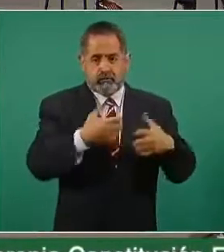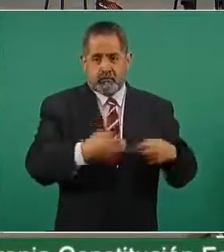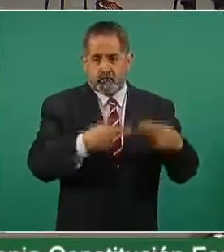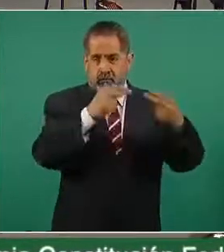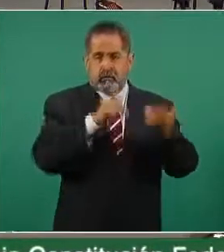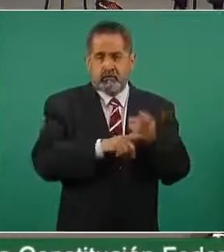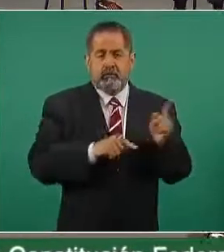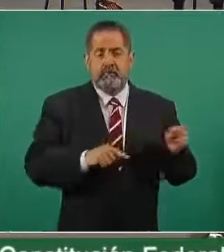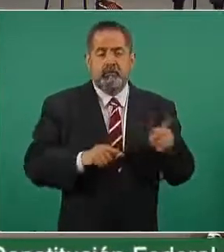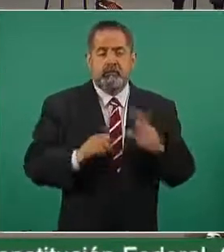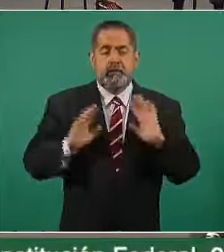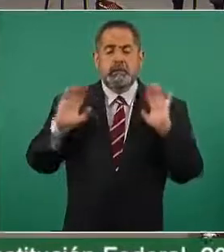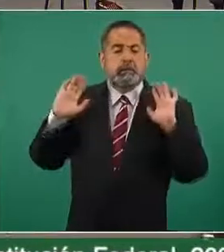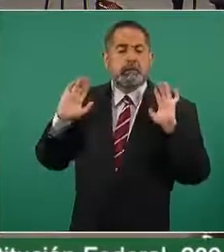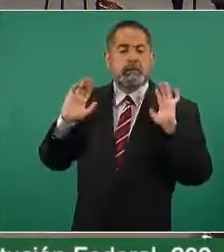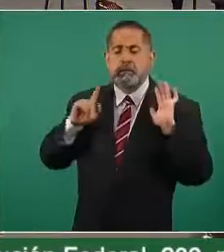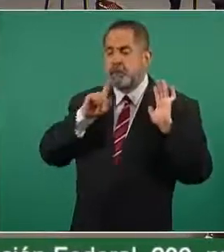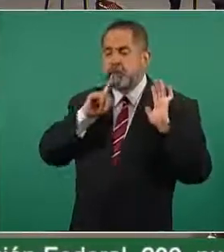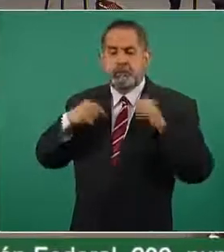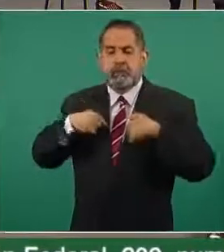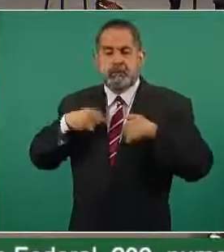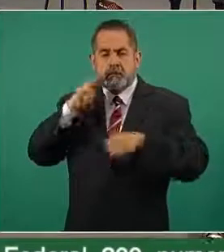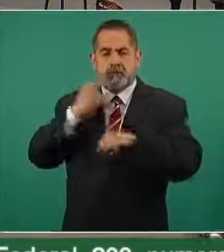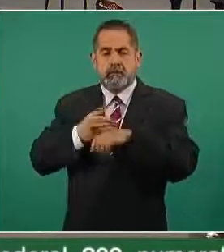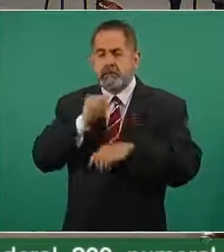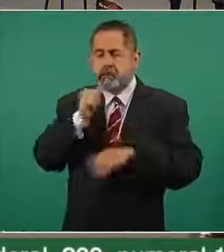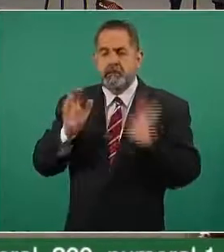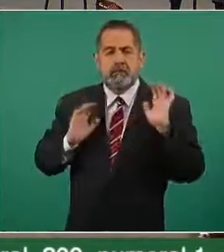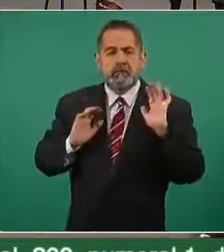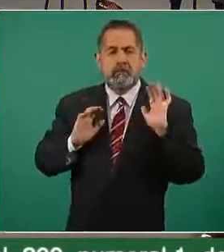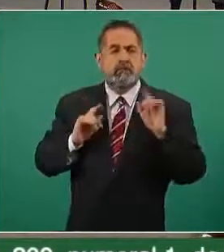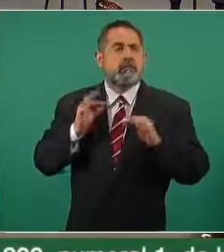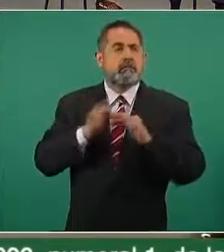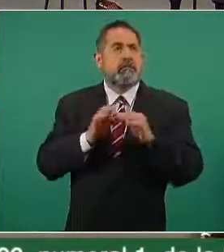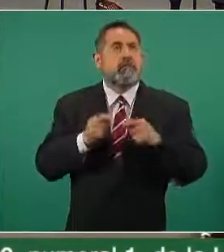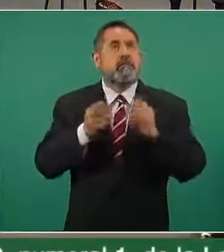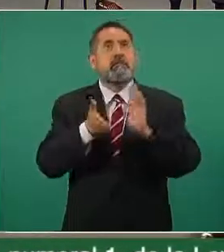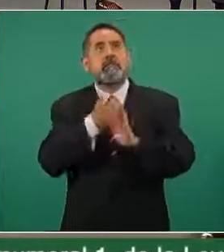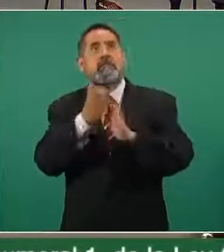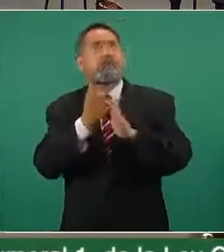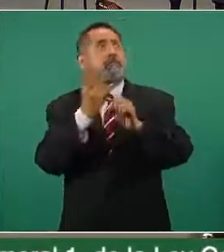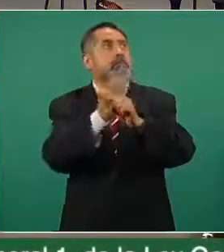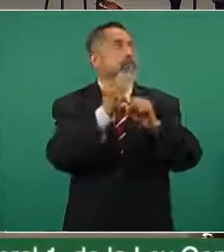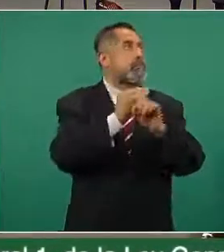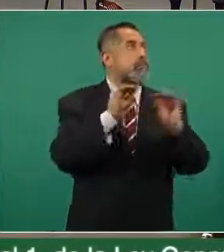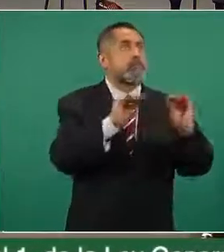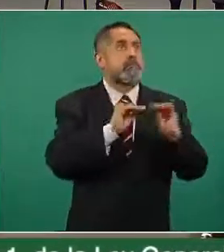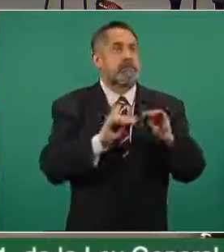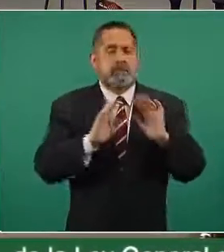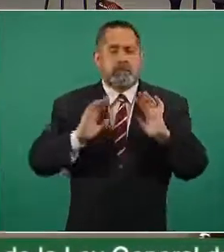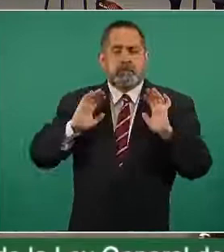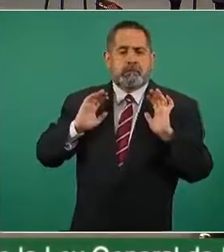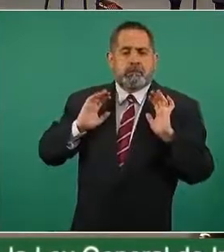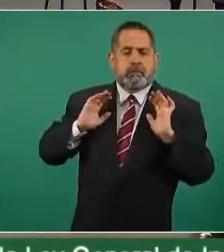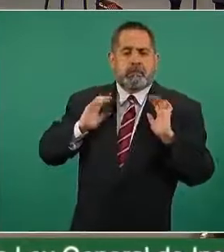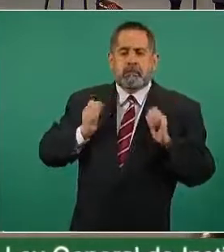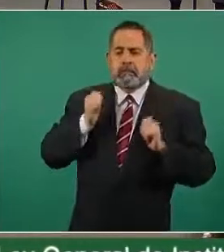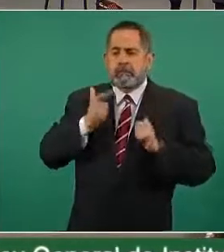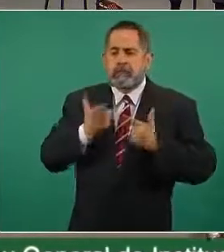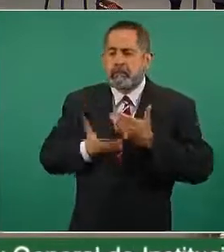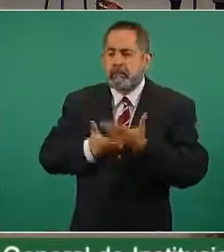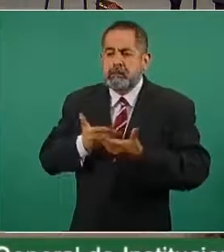desarrolladoras solo están obligadas a brindar condiciones materiales, tecnológicas y algunos